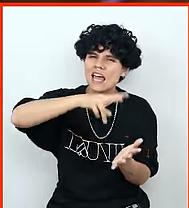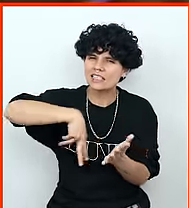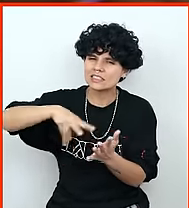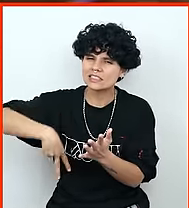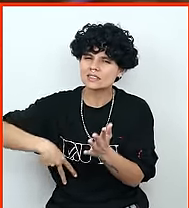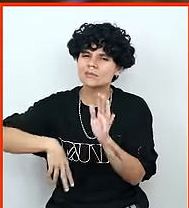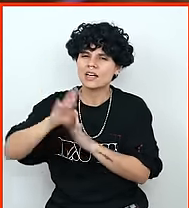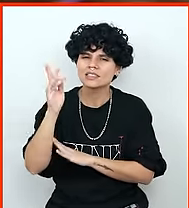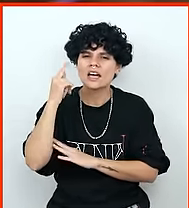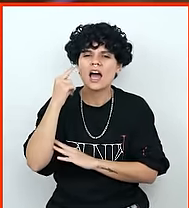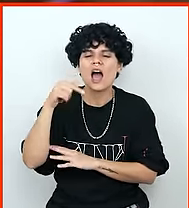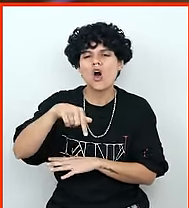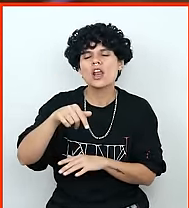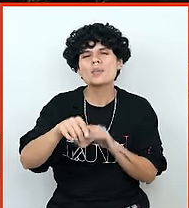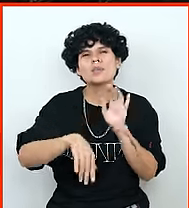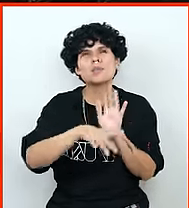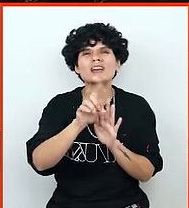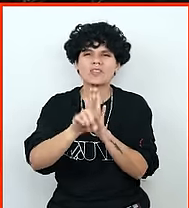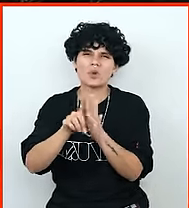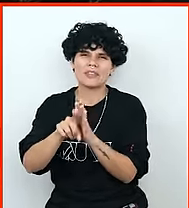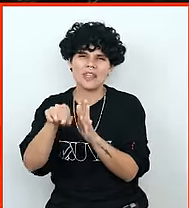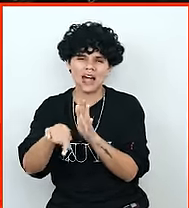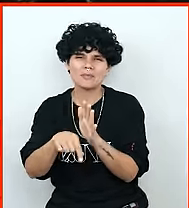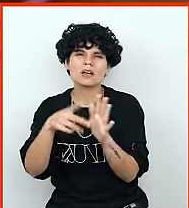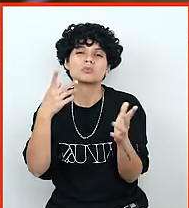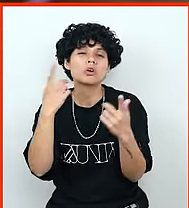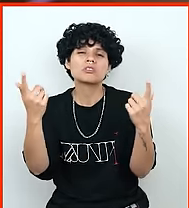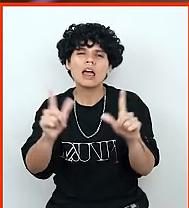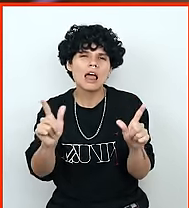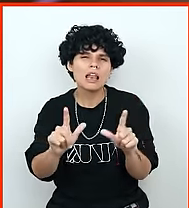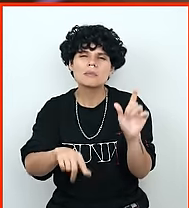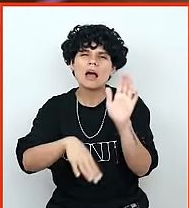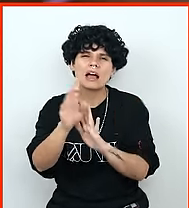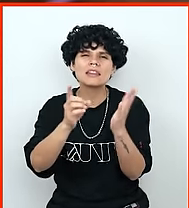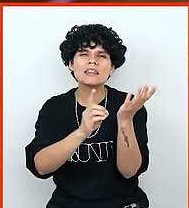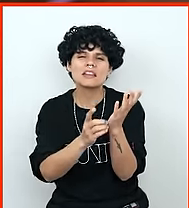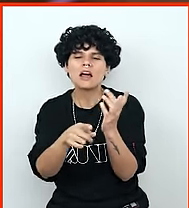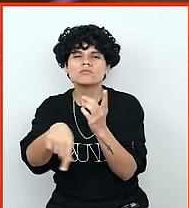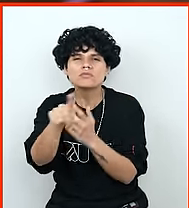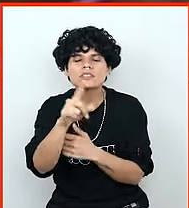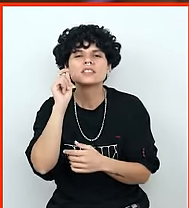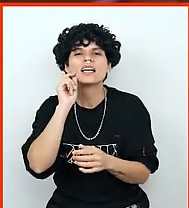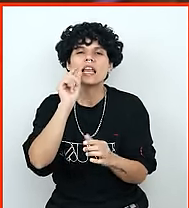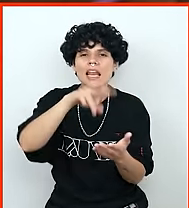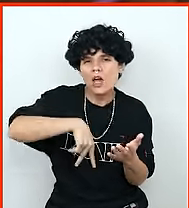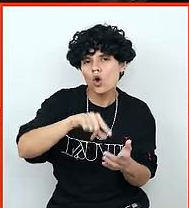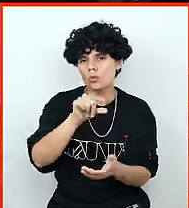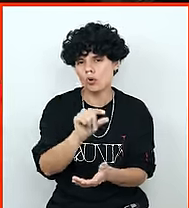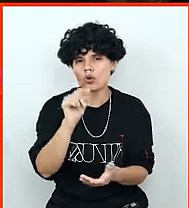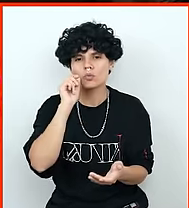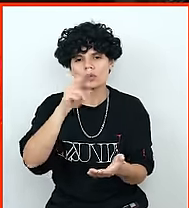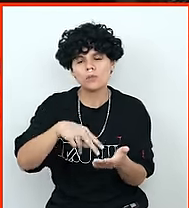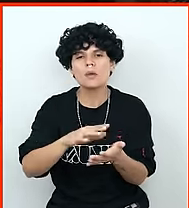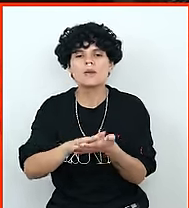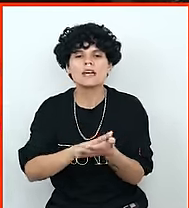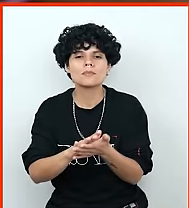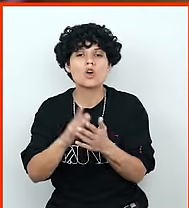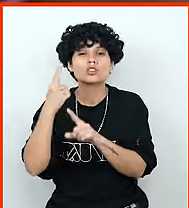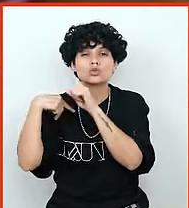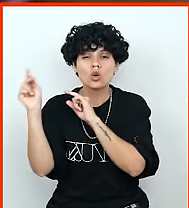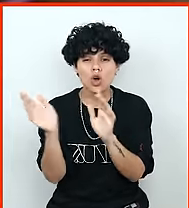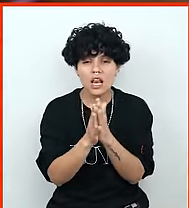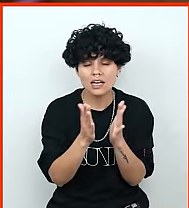audiovisual, quizás me alimento más de documental y cosas visuales también, ¿cachai? Pero sigo leyendo, pero no soy bueno para leer, no me gustan, no soy